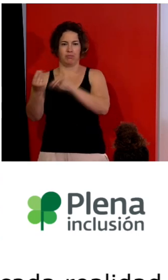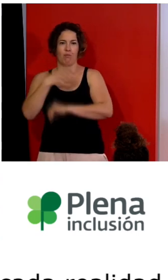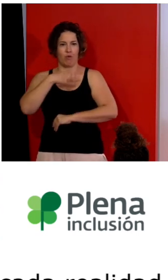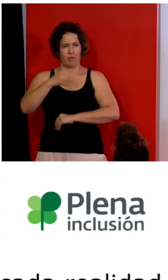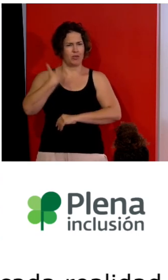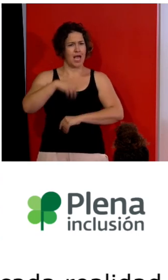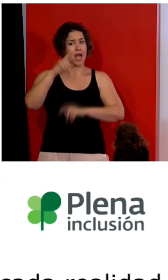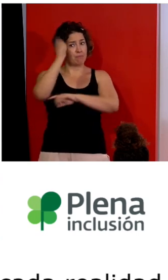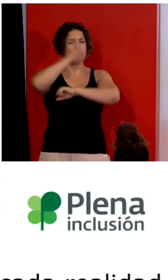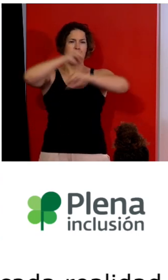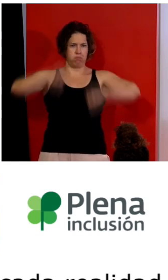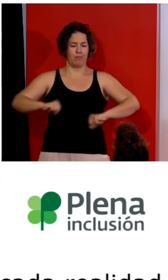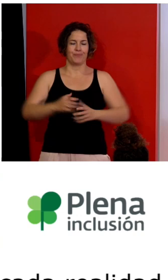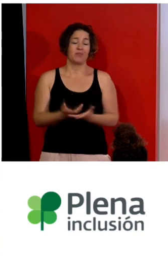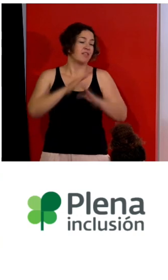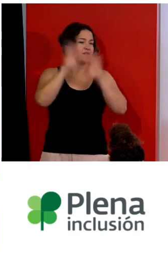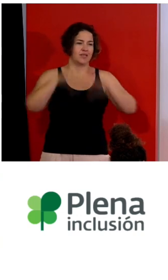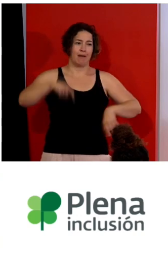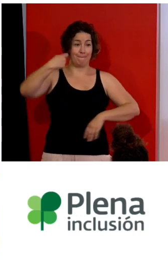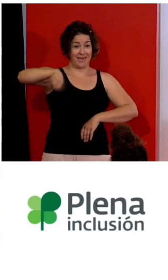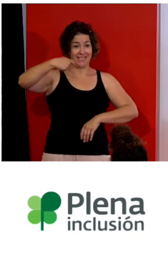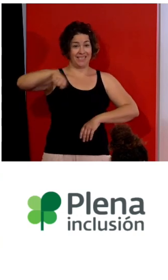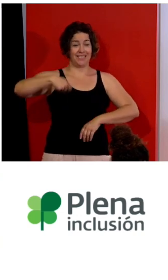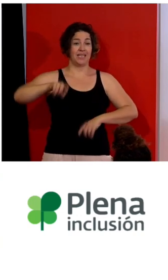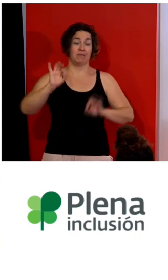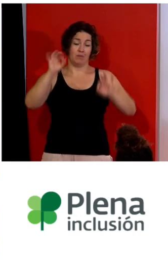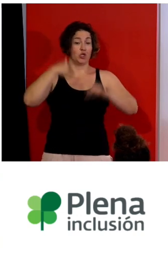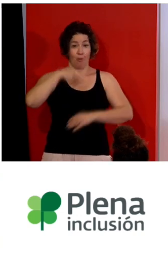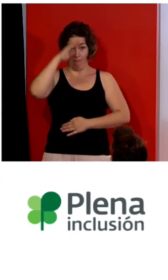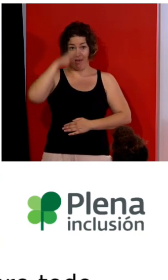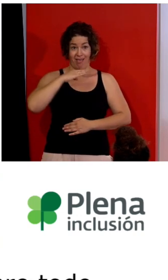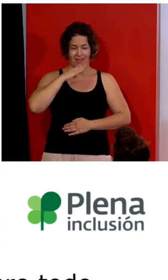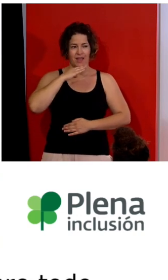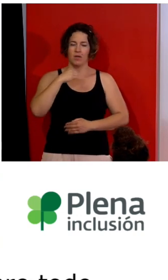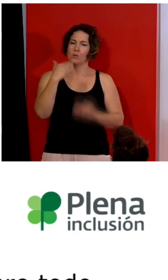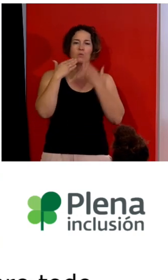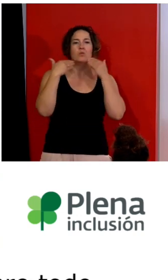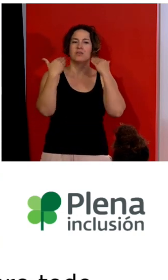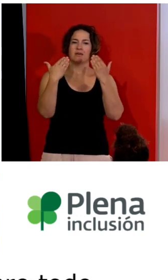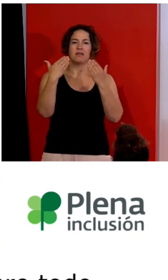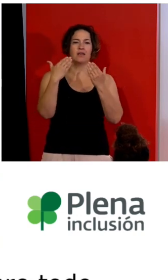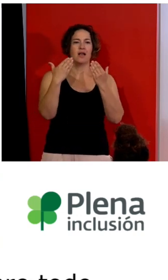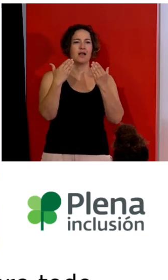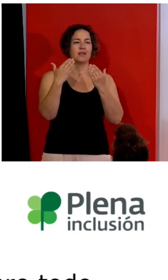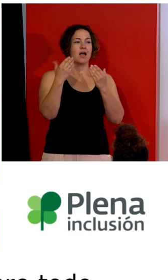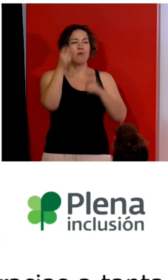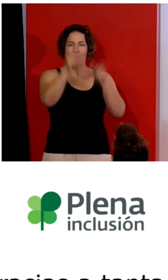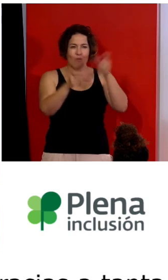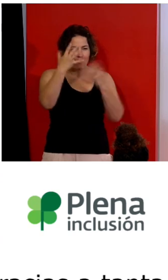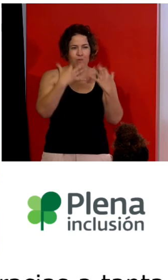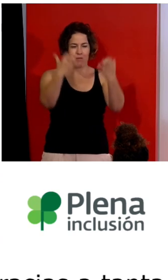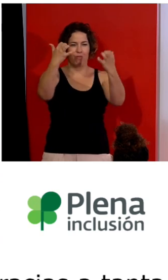definitiva, como presidente y sobre todo, porque es lo que soy, como padre, gracias a tanta persona que